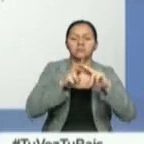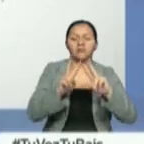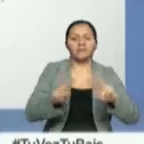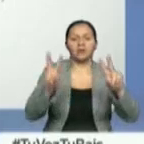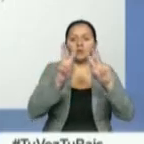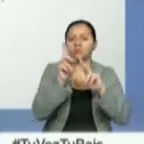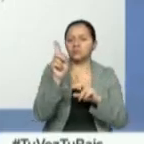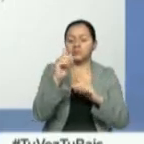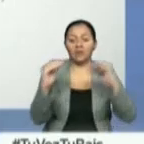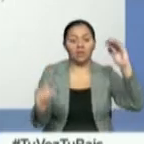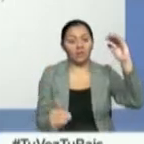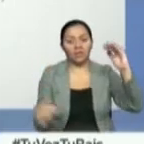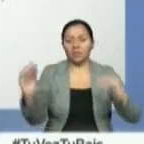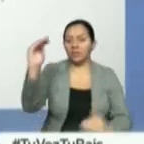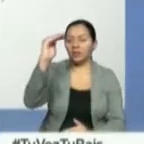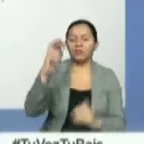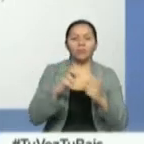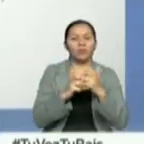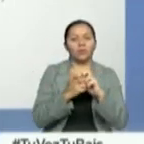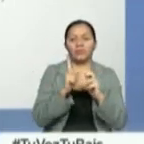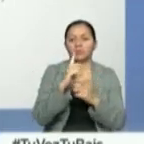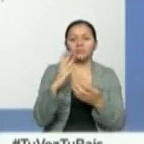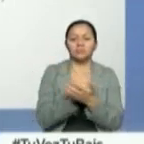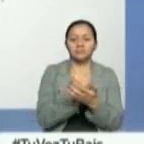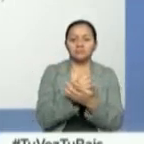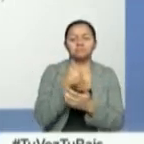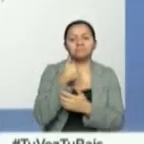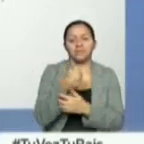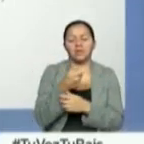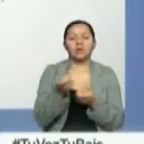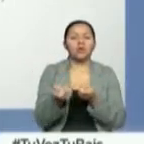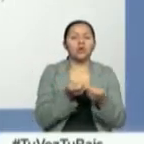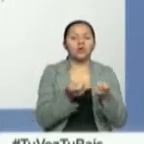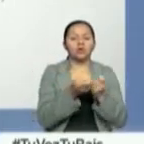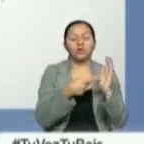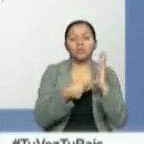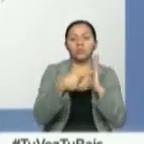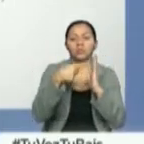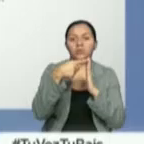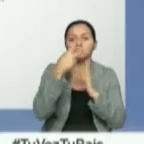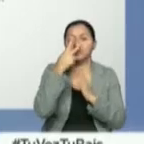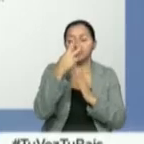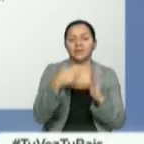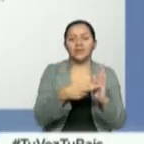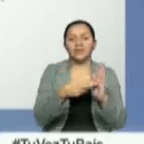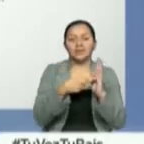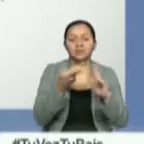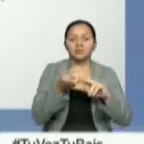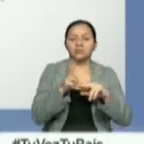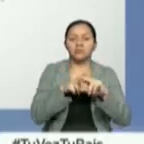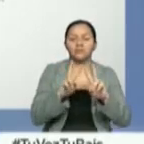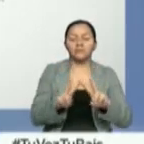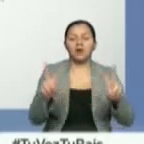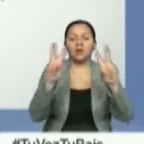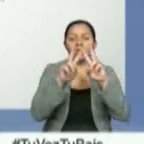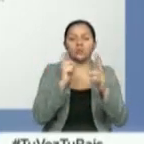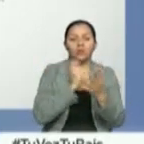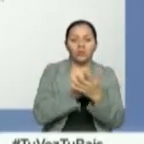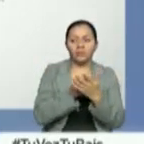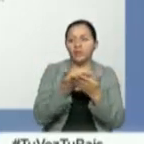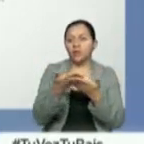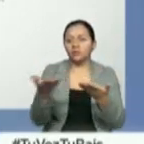la desigualdad desincentivando la ganancia ilegítima controlar la evasión que surge del registro subvalorado de precios de compraventa